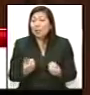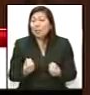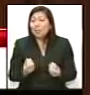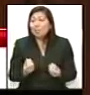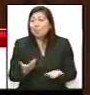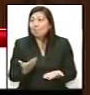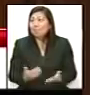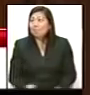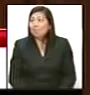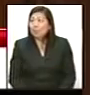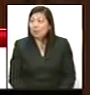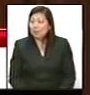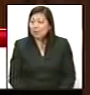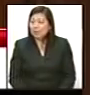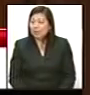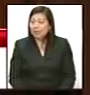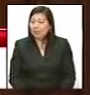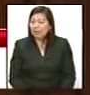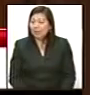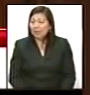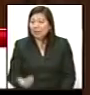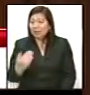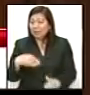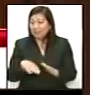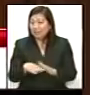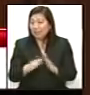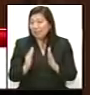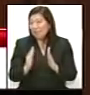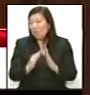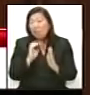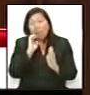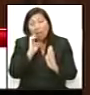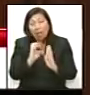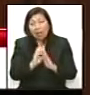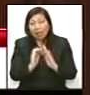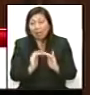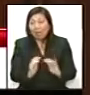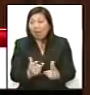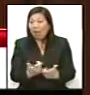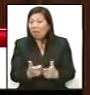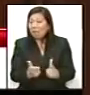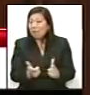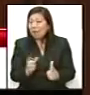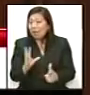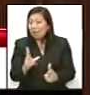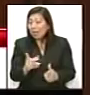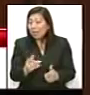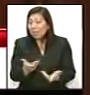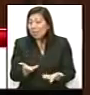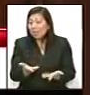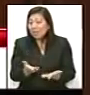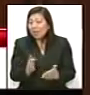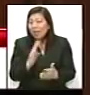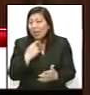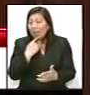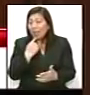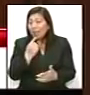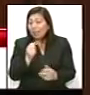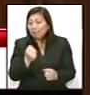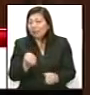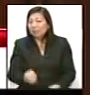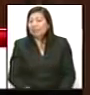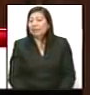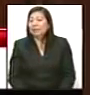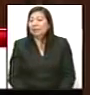nosotros se metió un ladrón a nuestra casa y dejáramos libre al ladrón porque él confesó que fue